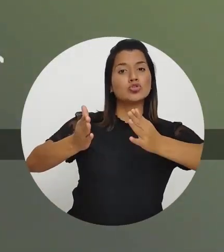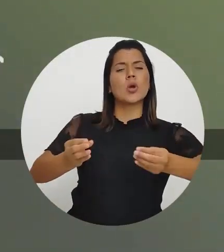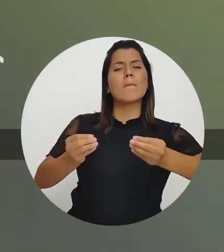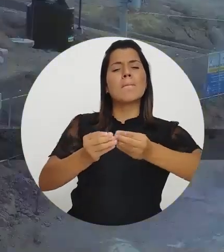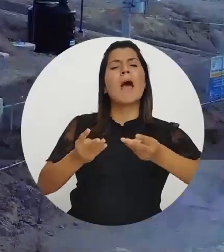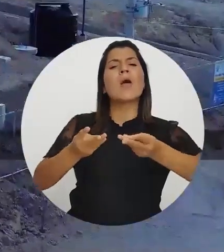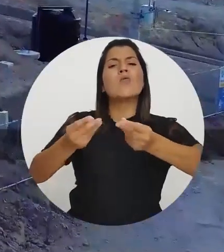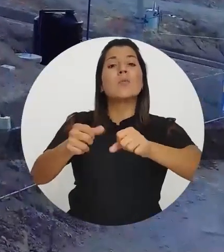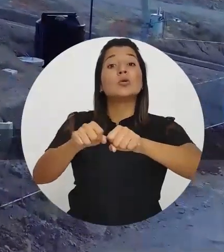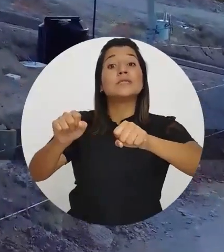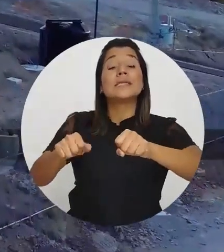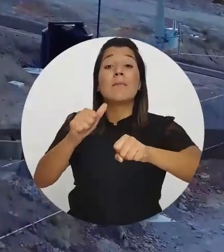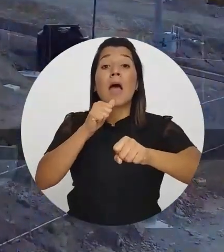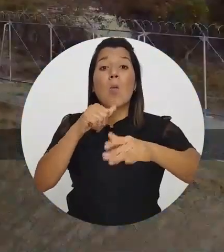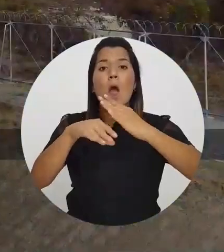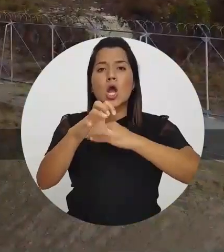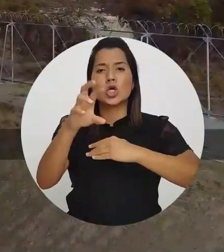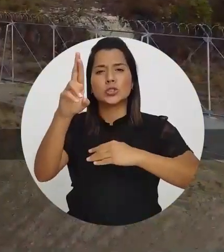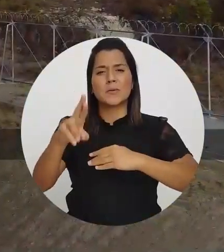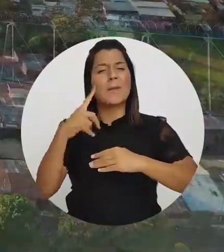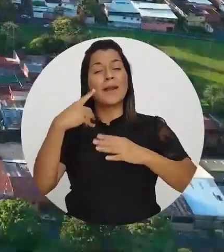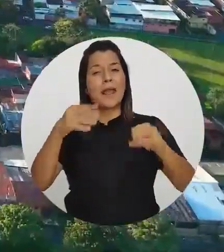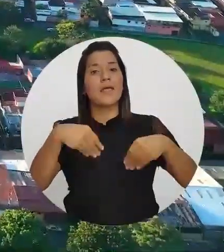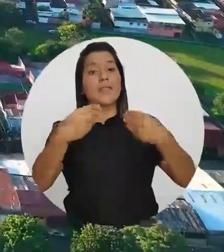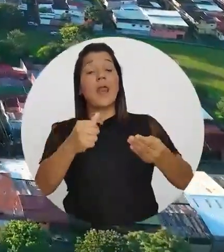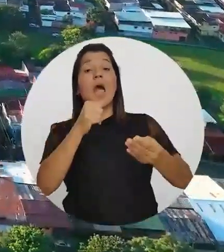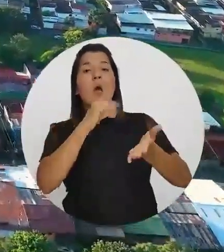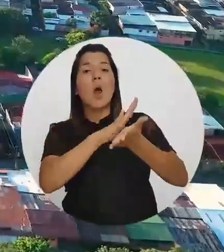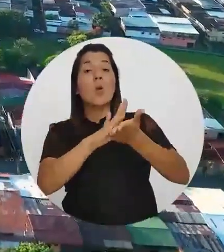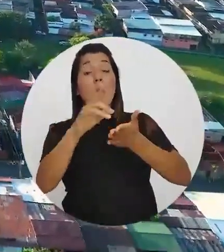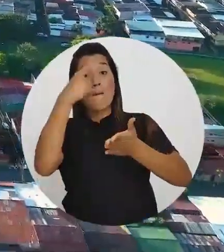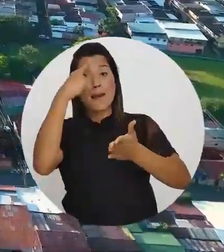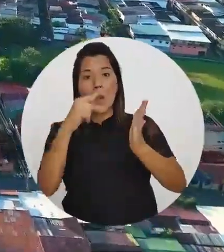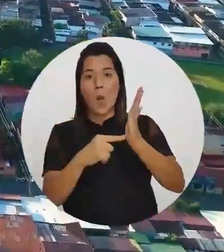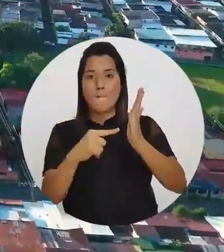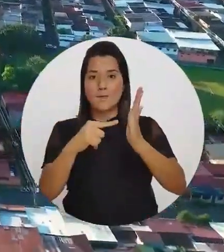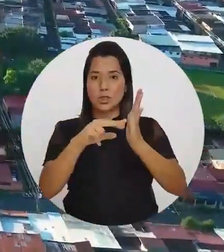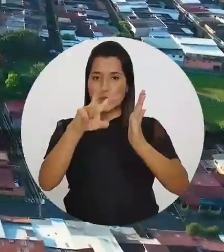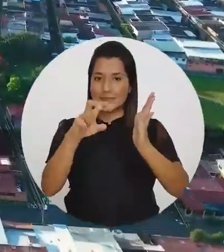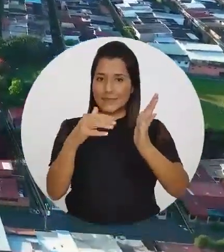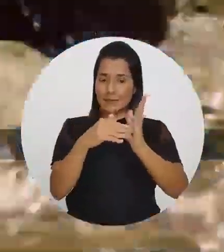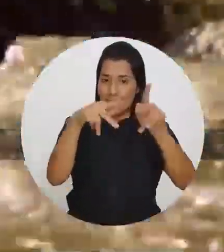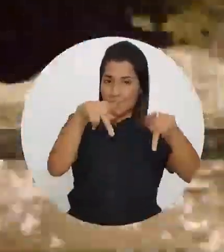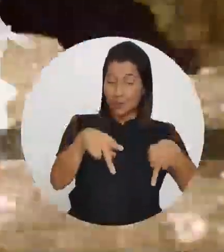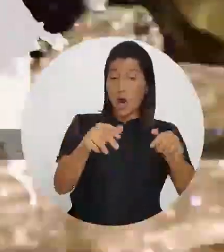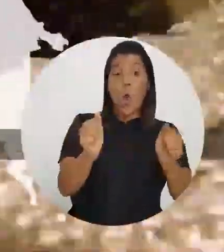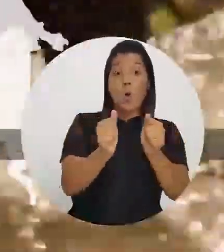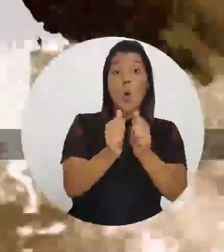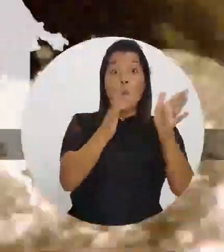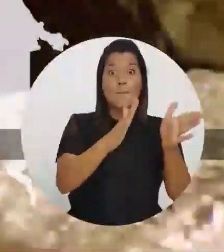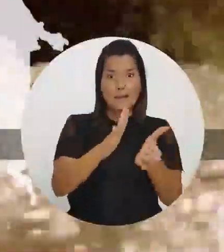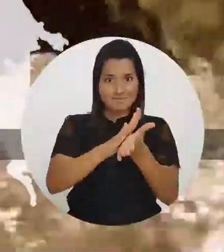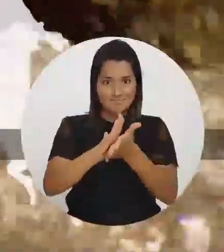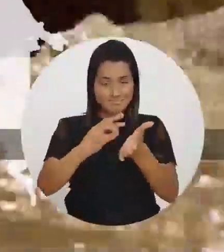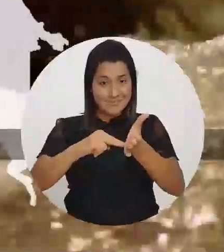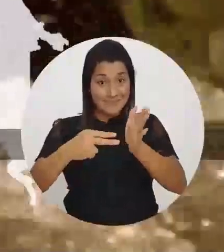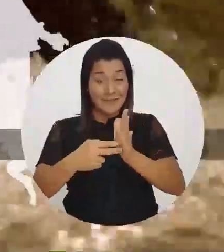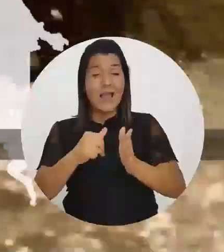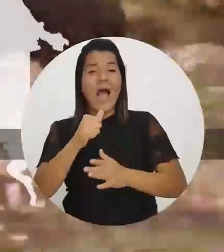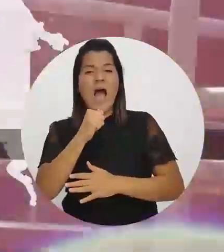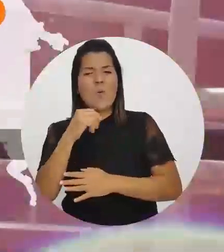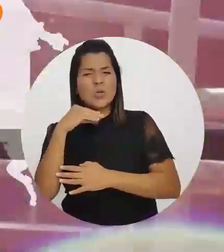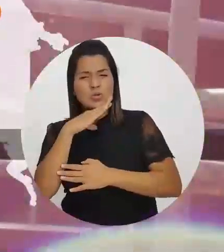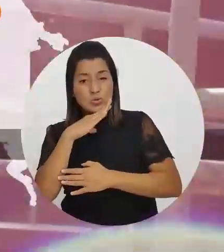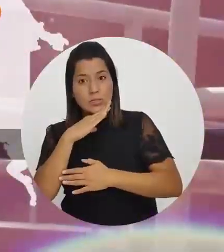agilizando la construcción de acueductos a nivel nacional para llevar agua potable a más de un millón trescientas mil personas y por medio de la ruta de saneamiento